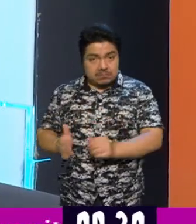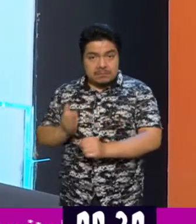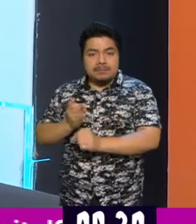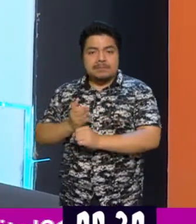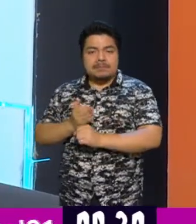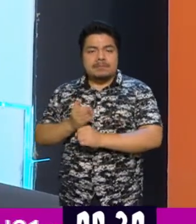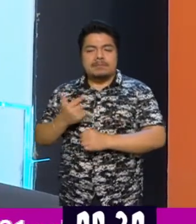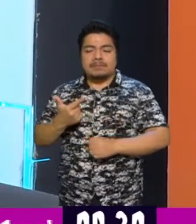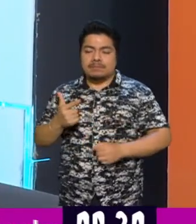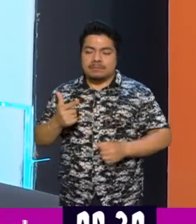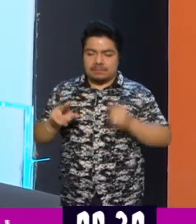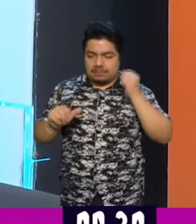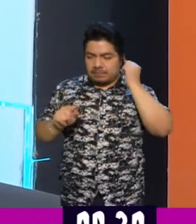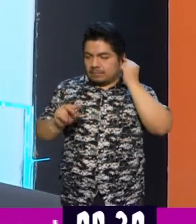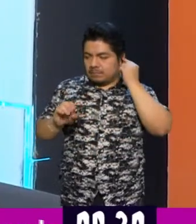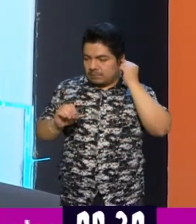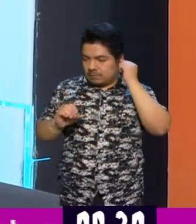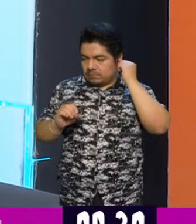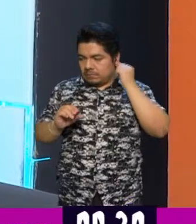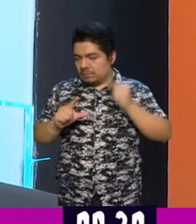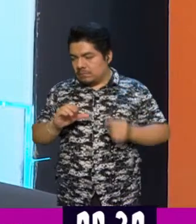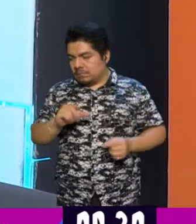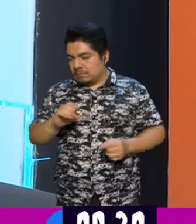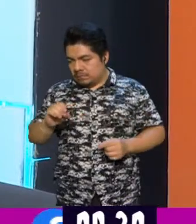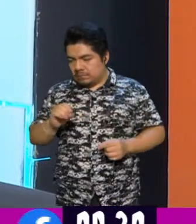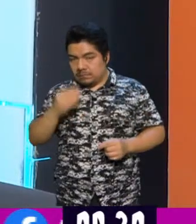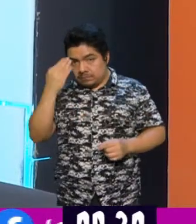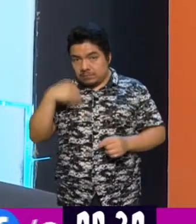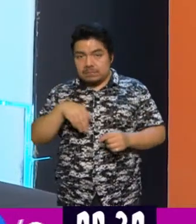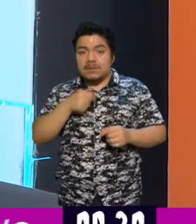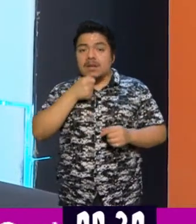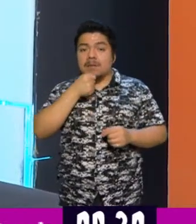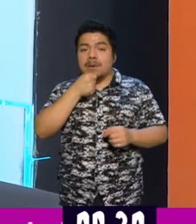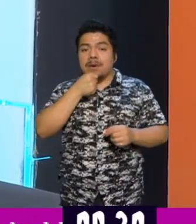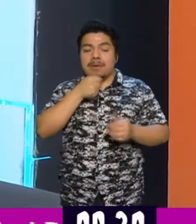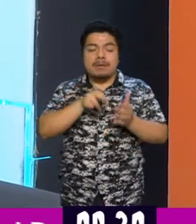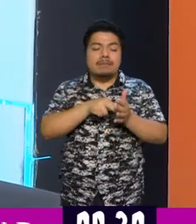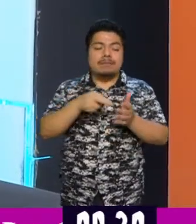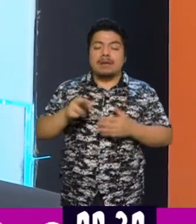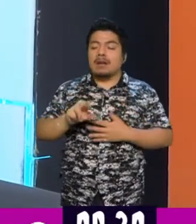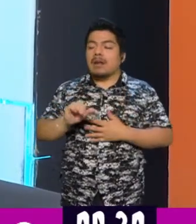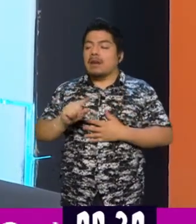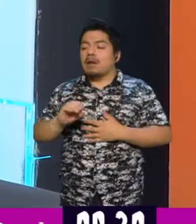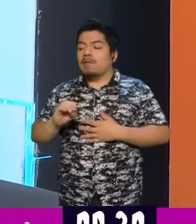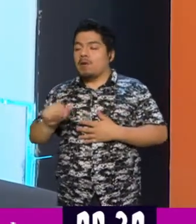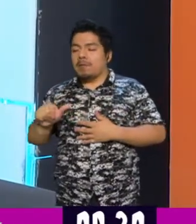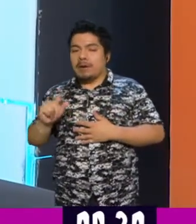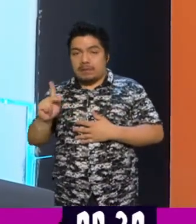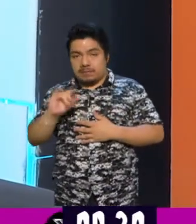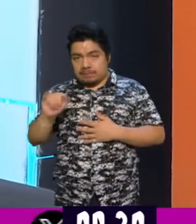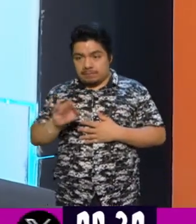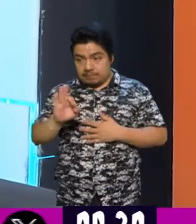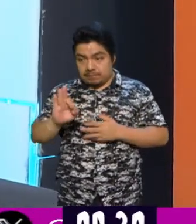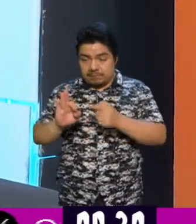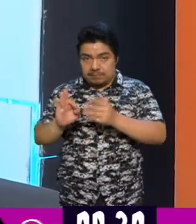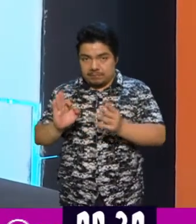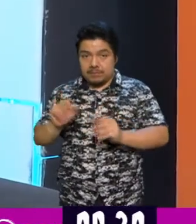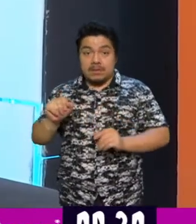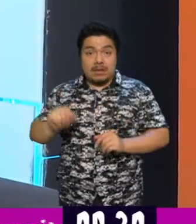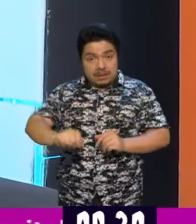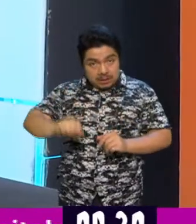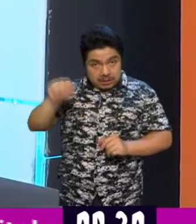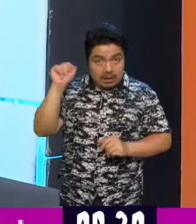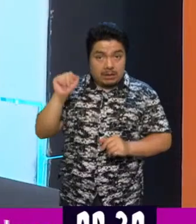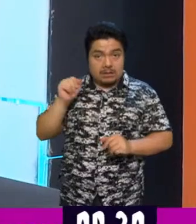a Gustavo Castillo, reportero de La Jornada de muchos años en el Poder Judicial, que el sábado pasado publicó